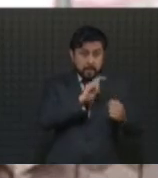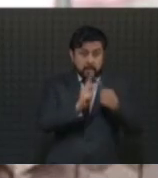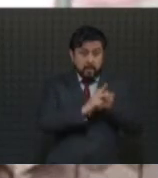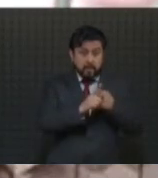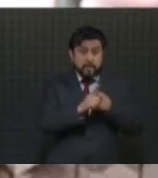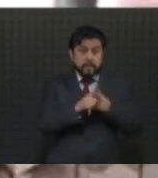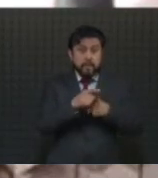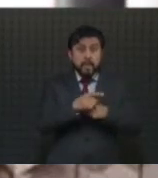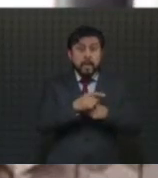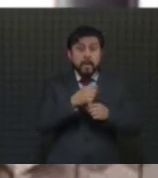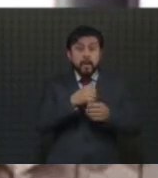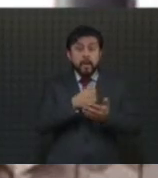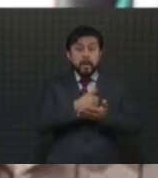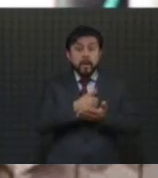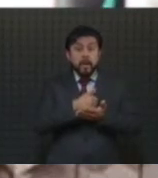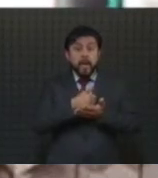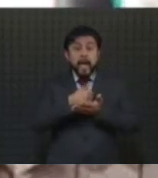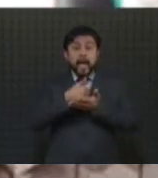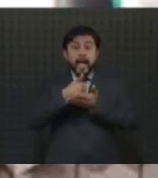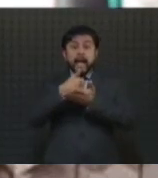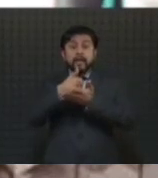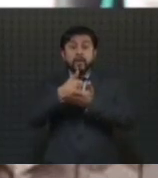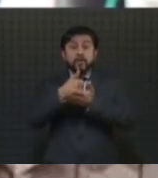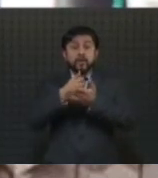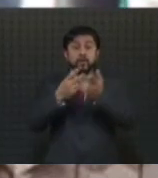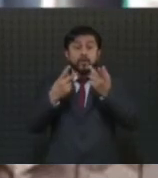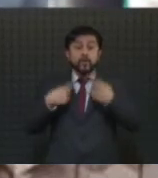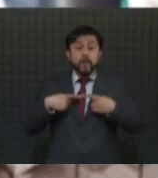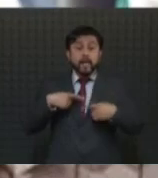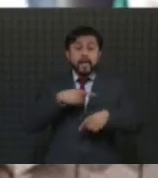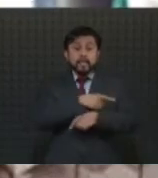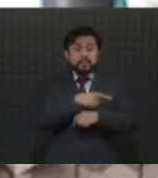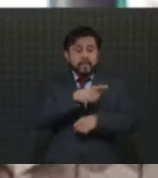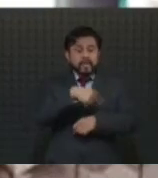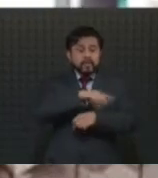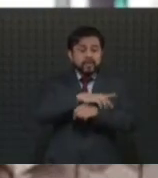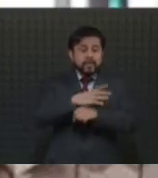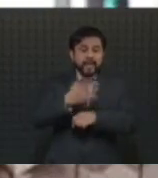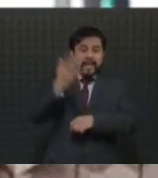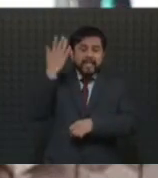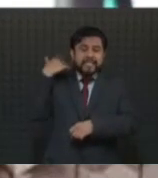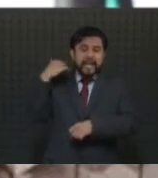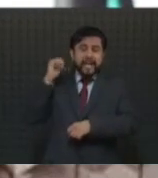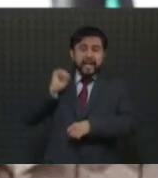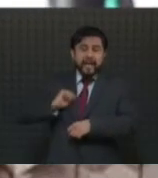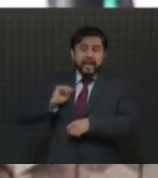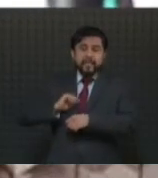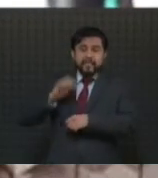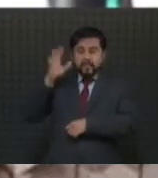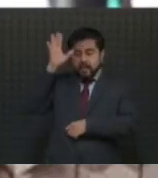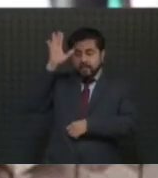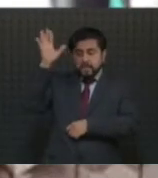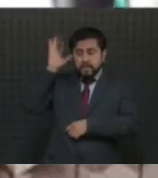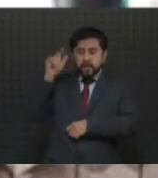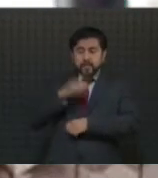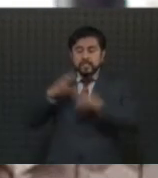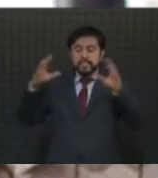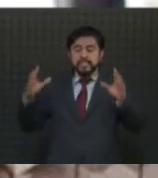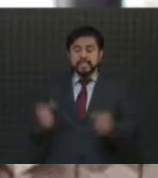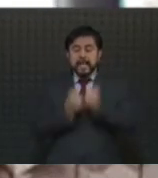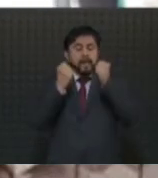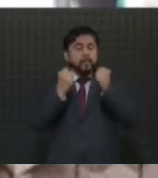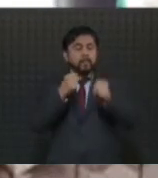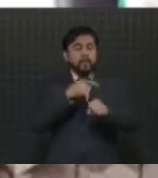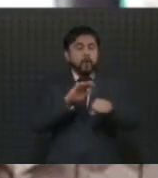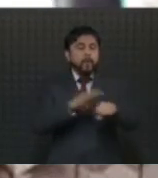del régimen sanguinario y de terror de los aztecas. Así que había que celebrar, de acuerdo con ellos, los 500